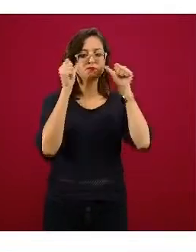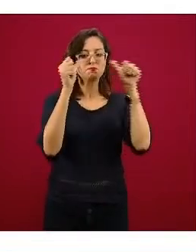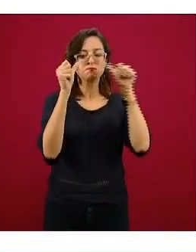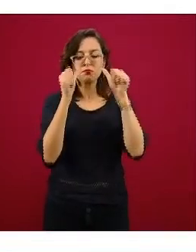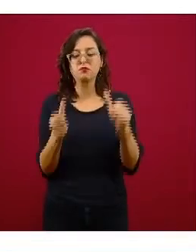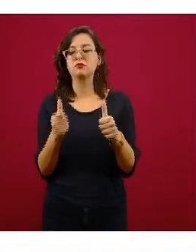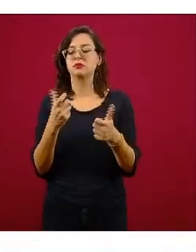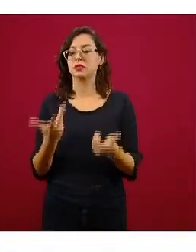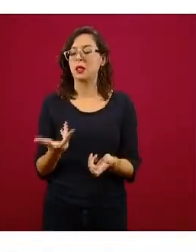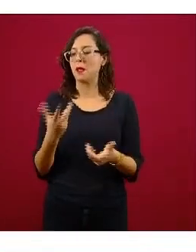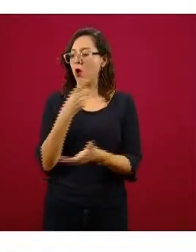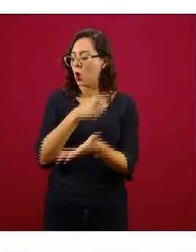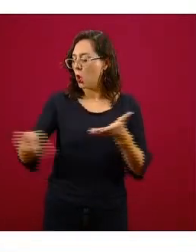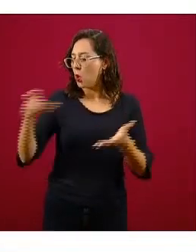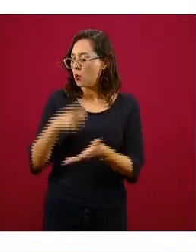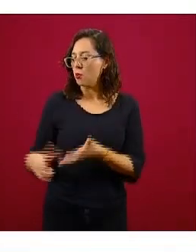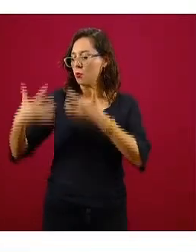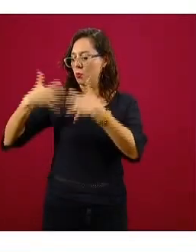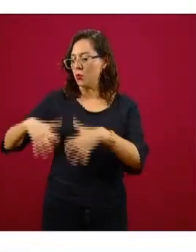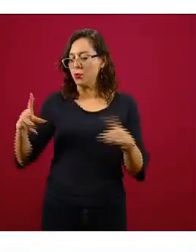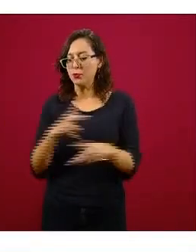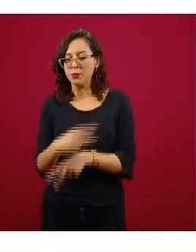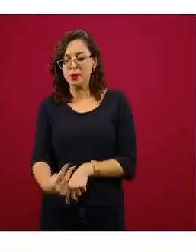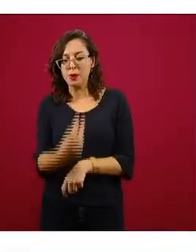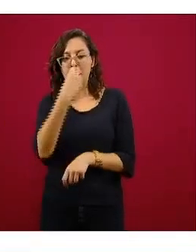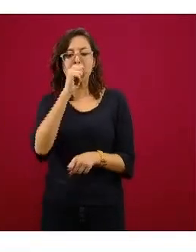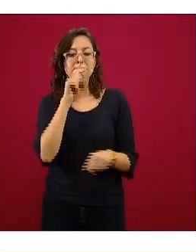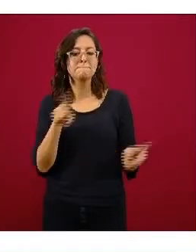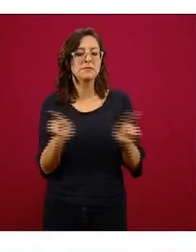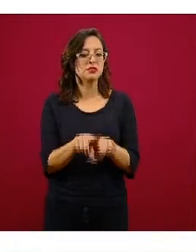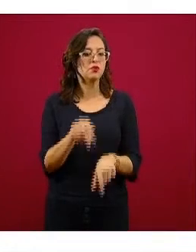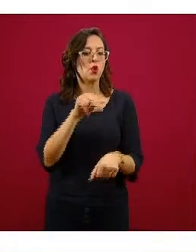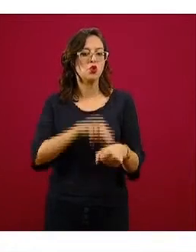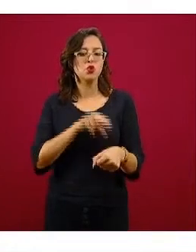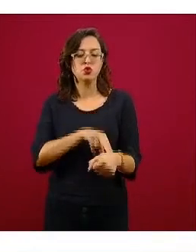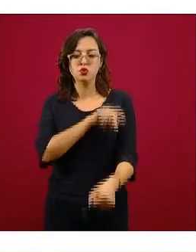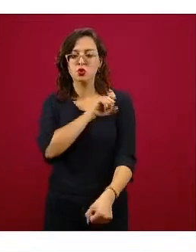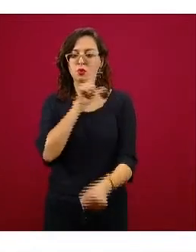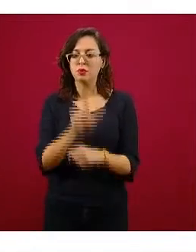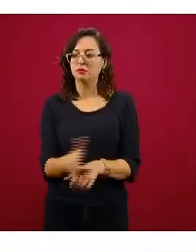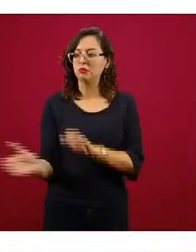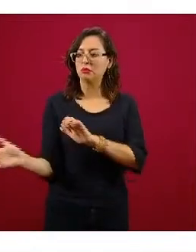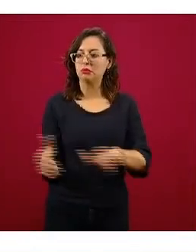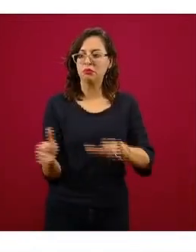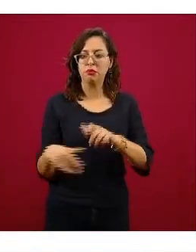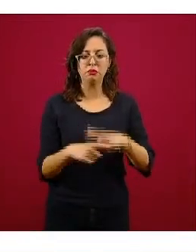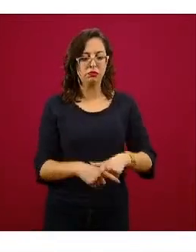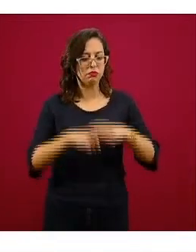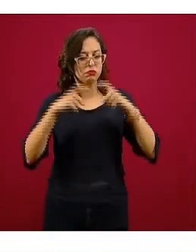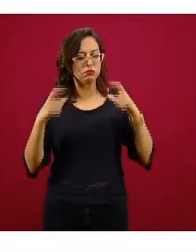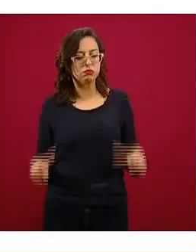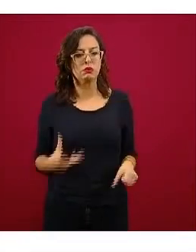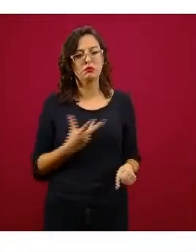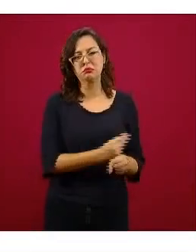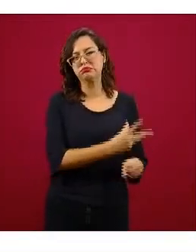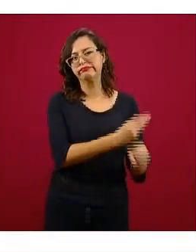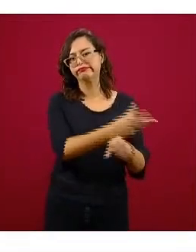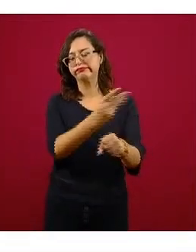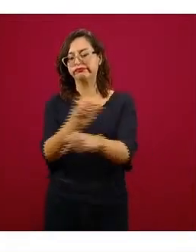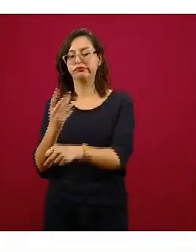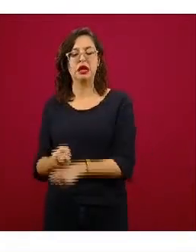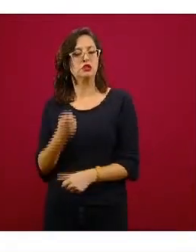para ventiladores, fue prioridad aumentar especialistas para la atención, y eso ha sido la prioridad. Aún así, en los